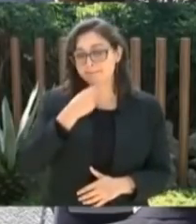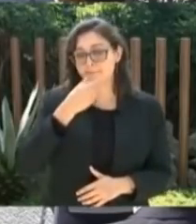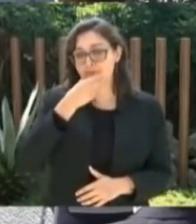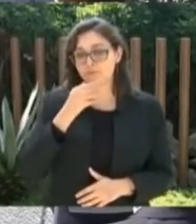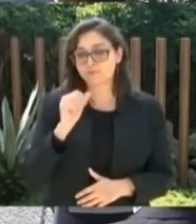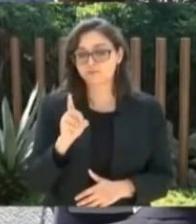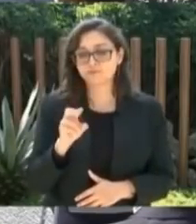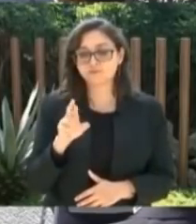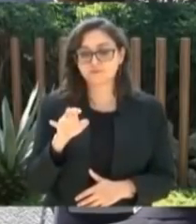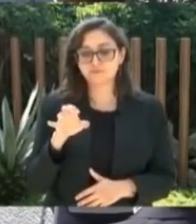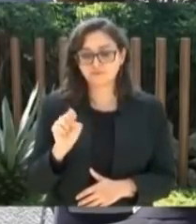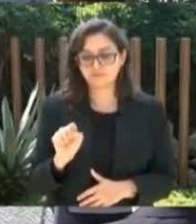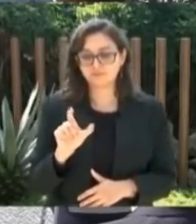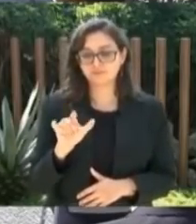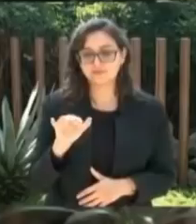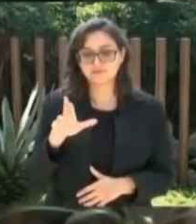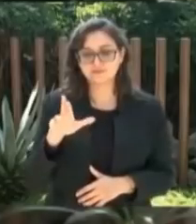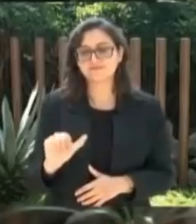les cuento,